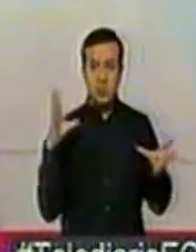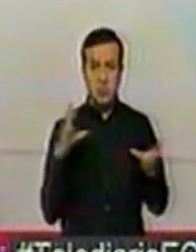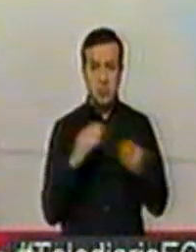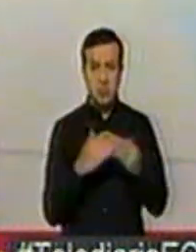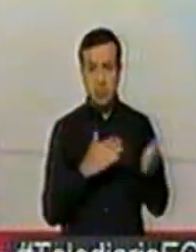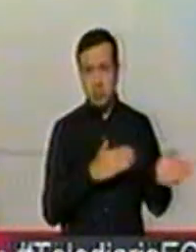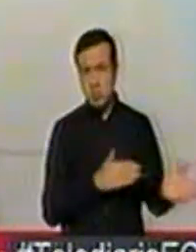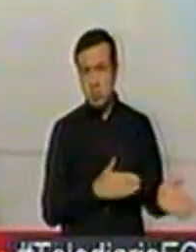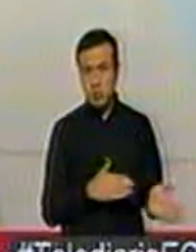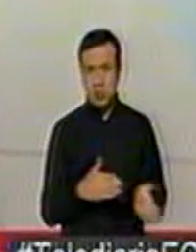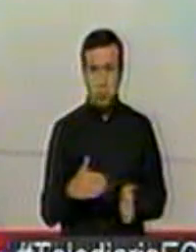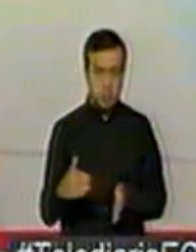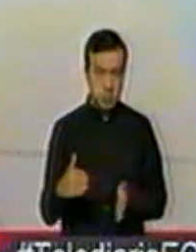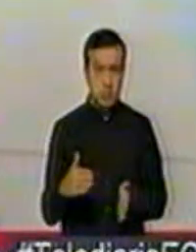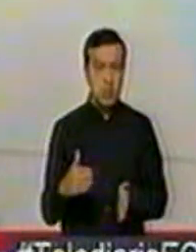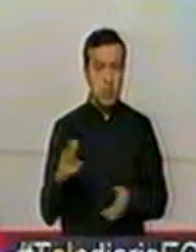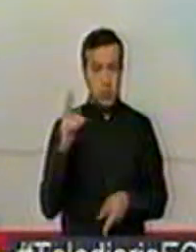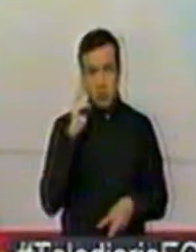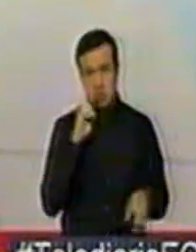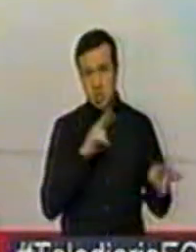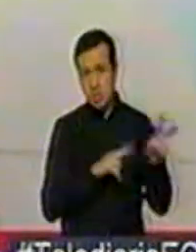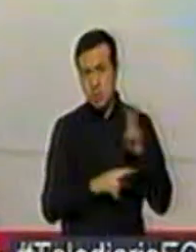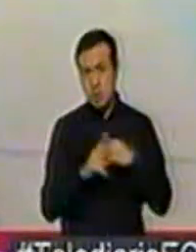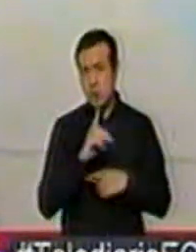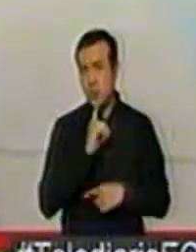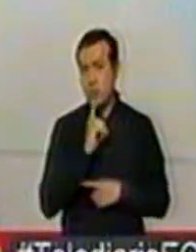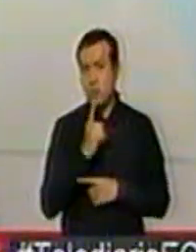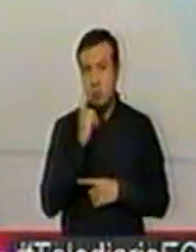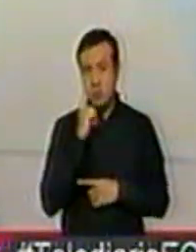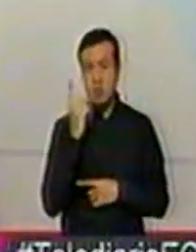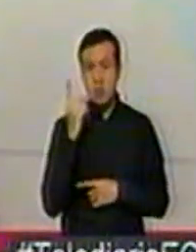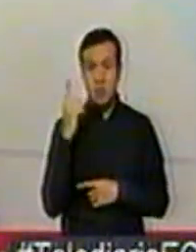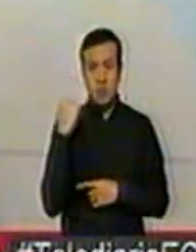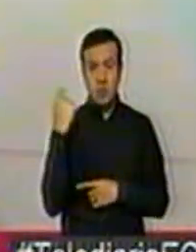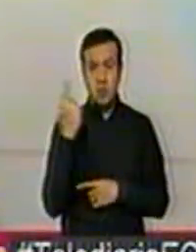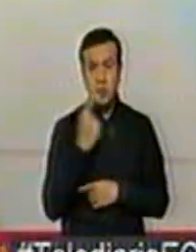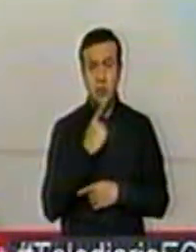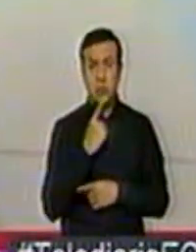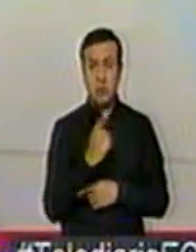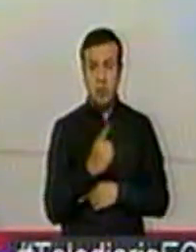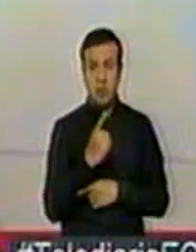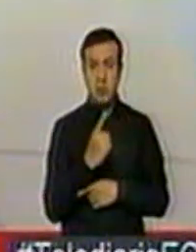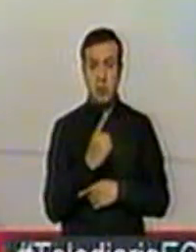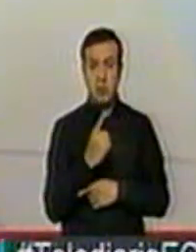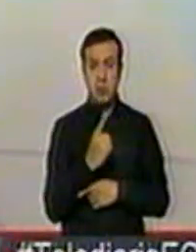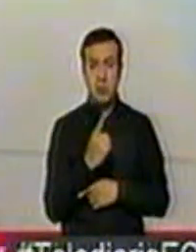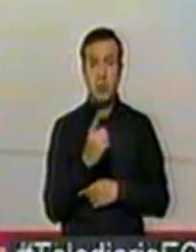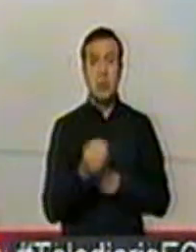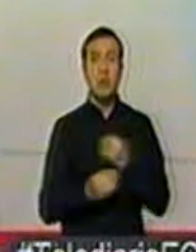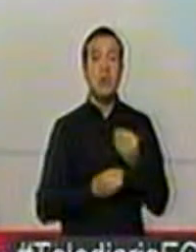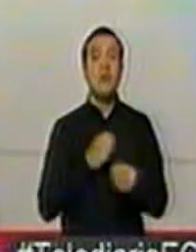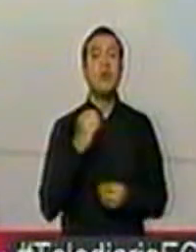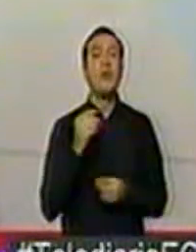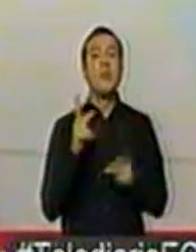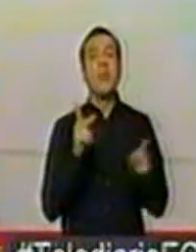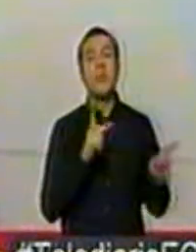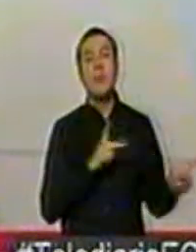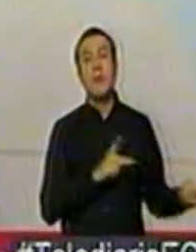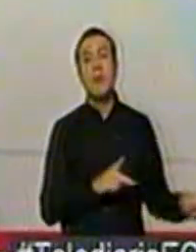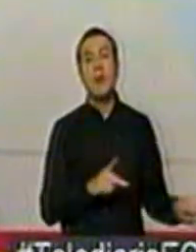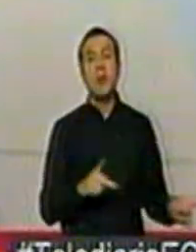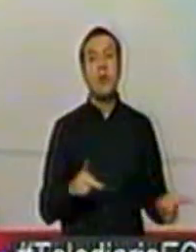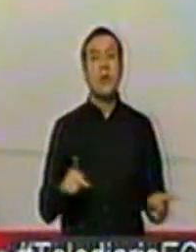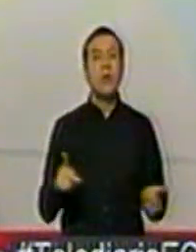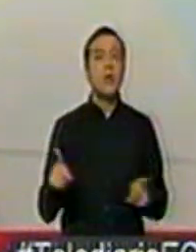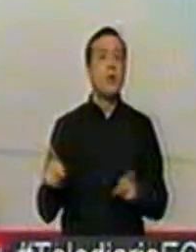a la luz, digamos, en este diagnóstico. Entonces, precisamente nosotros en función del diagnóstico estamos ya implementando un plan operativo que